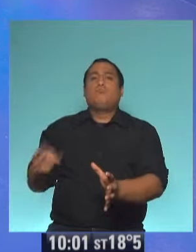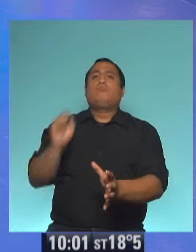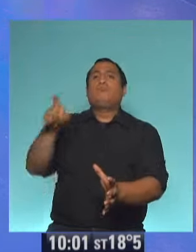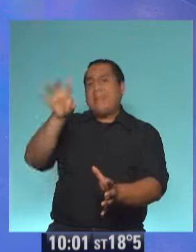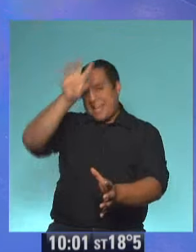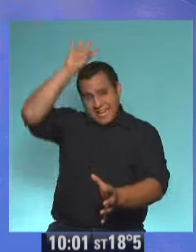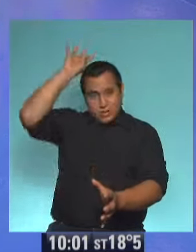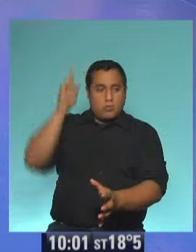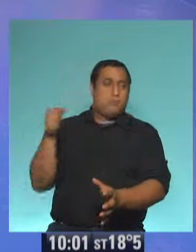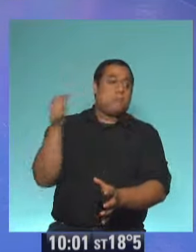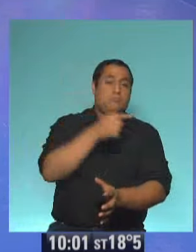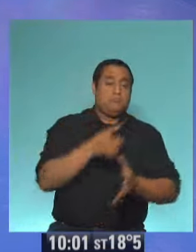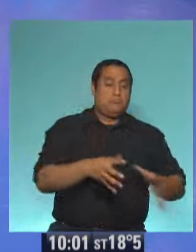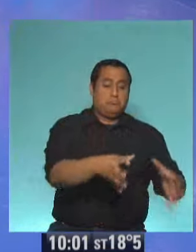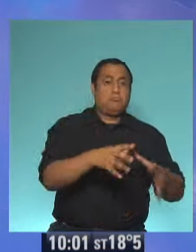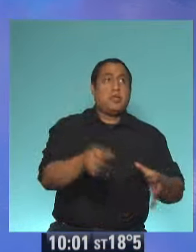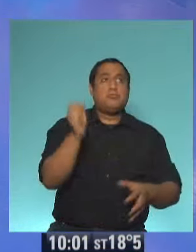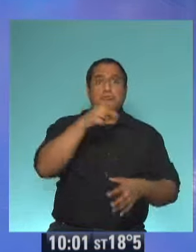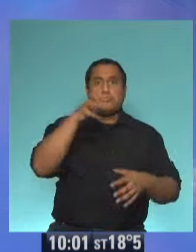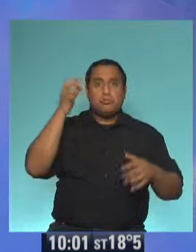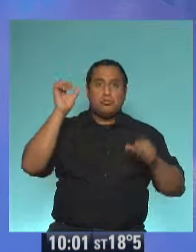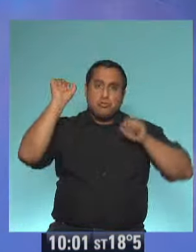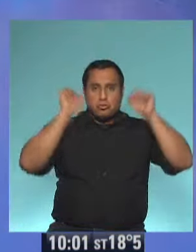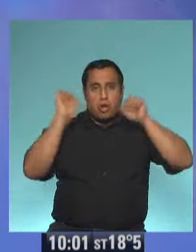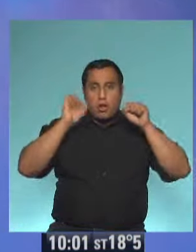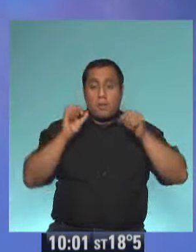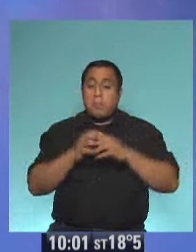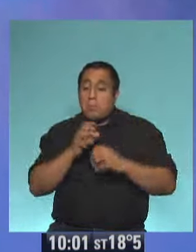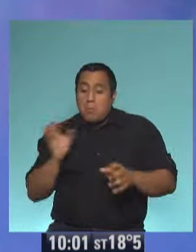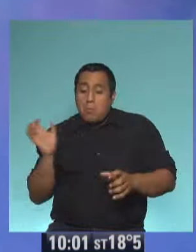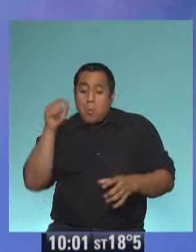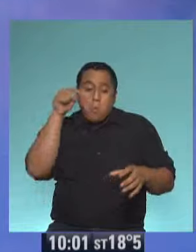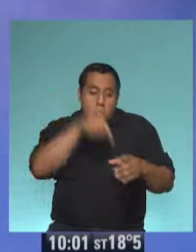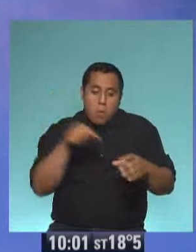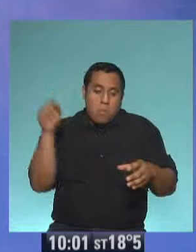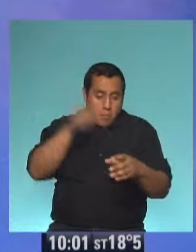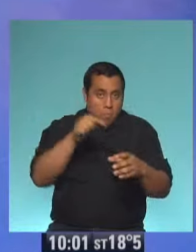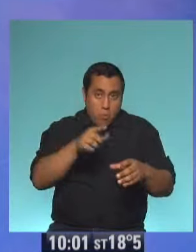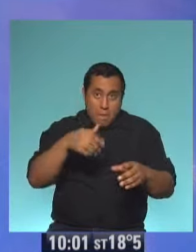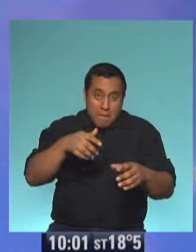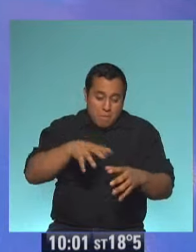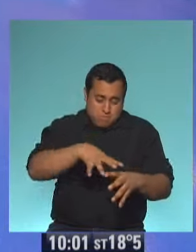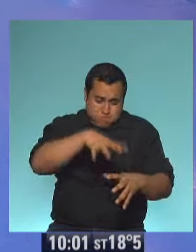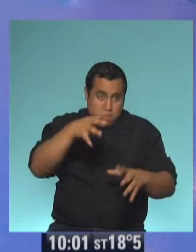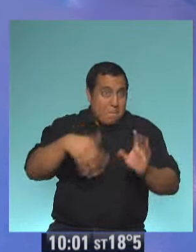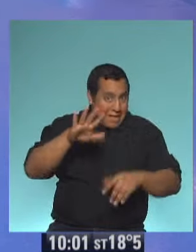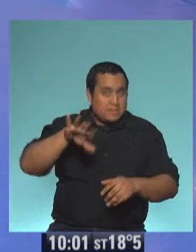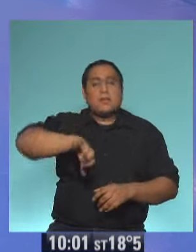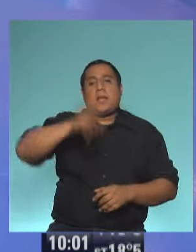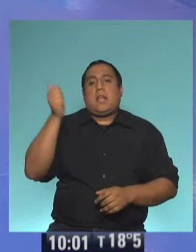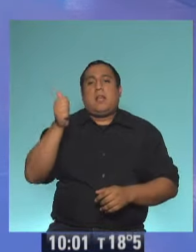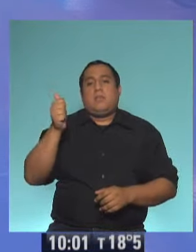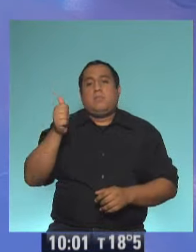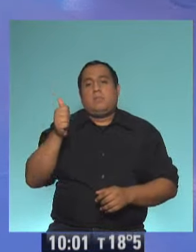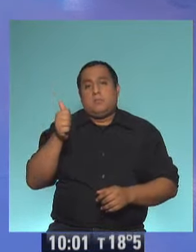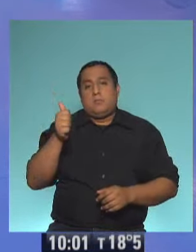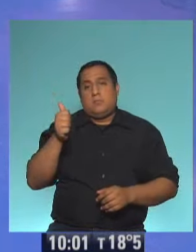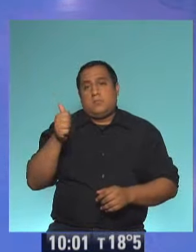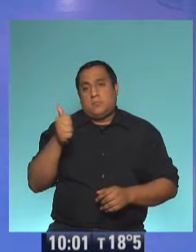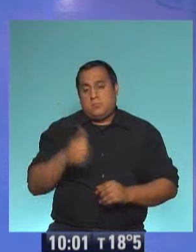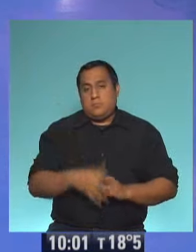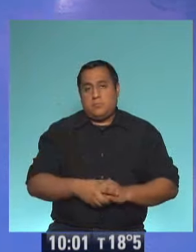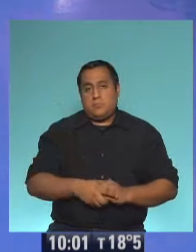estos son de Sol y el que más pelotitas emboque gana. Ah, pero me tengo que poner cerca de mi balde. Van a ir por todos lados. Ya, miren que las que quedan adentro ya no se pueden agarrar,